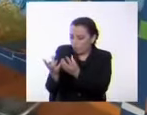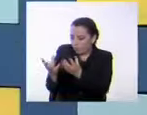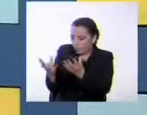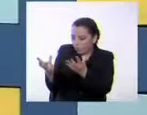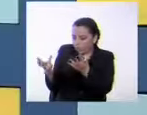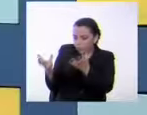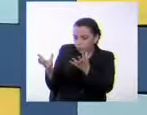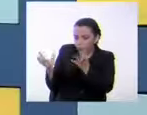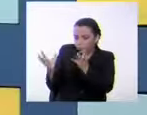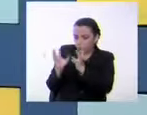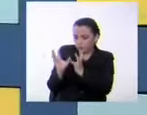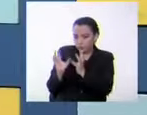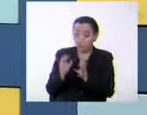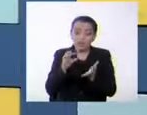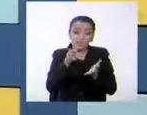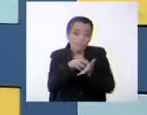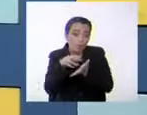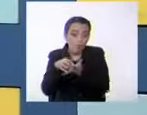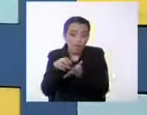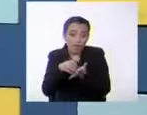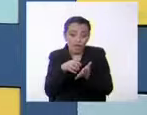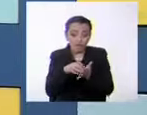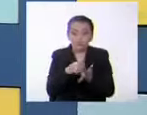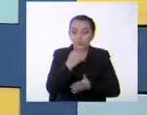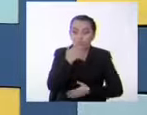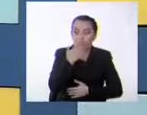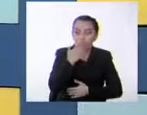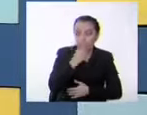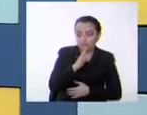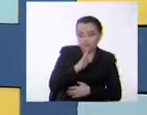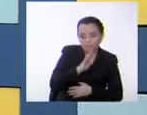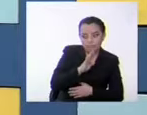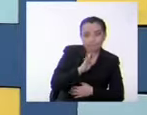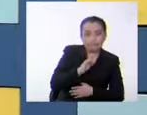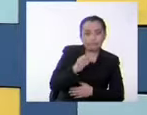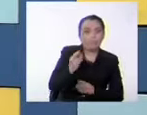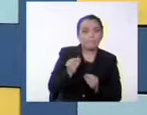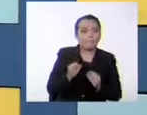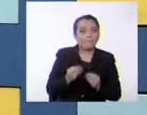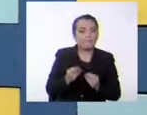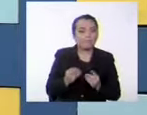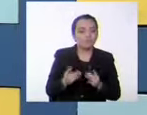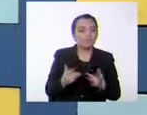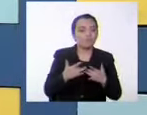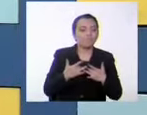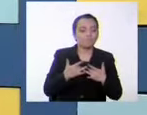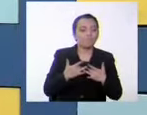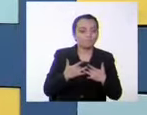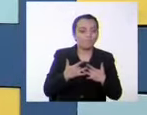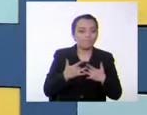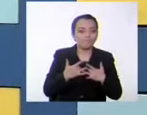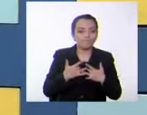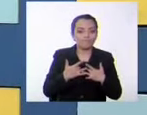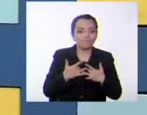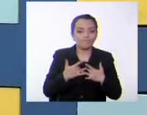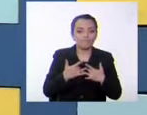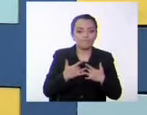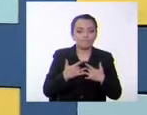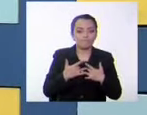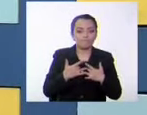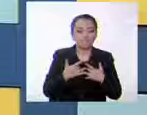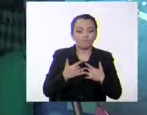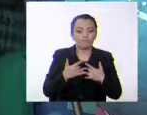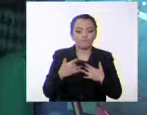personas, algunos pueblos de indígenas abandonaron los lugares al sentirse con miedo porque ellos venían ingresando,